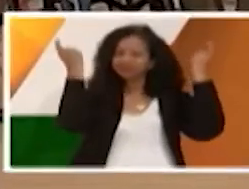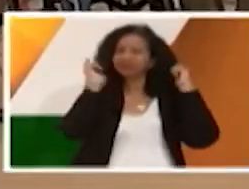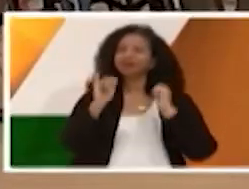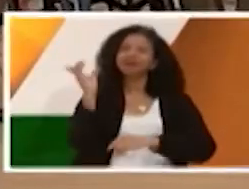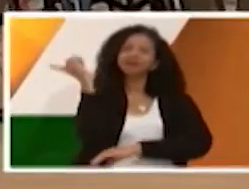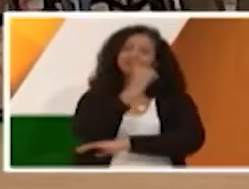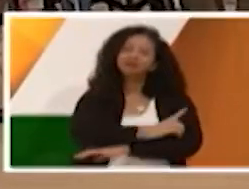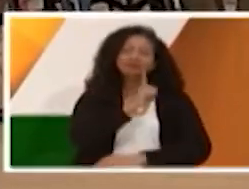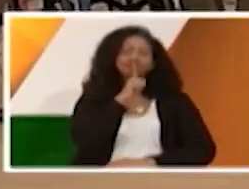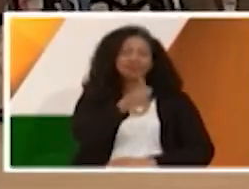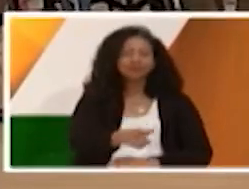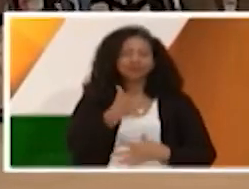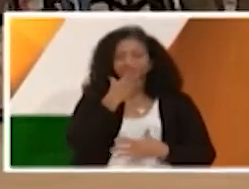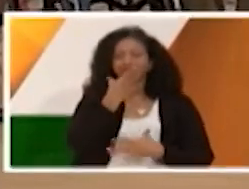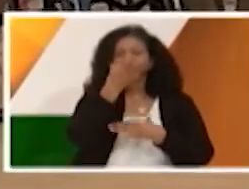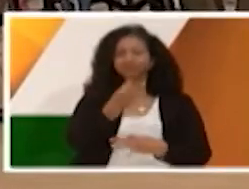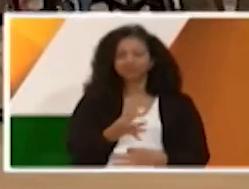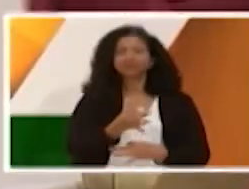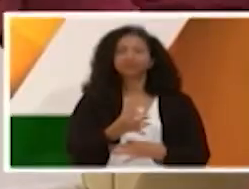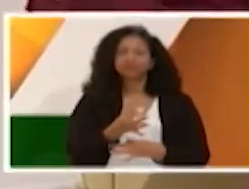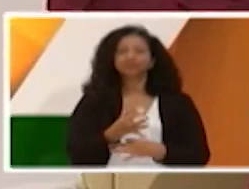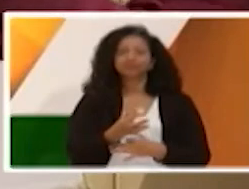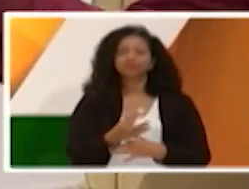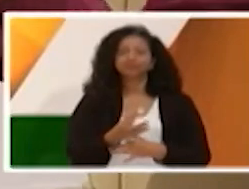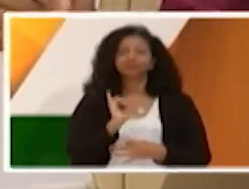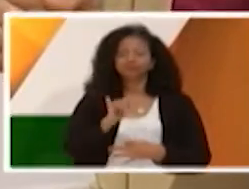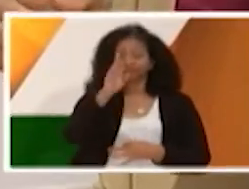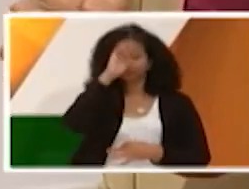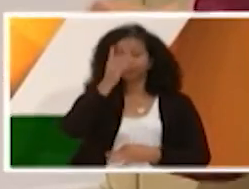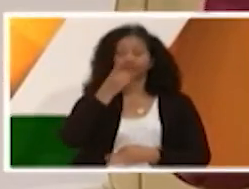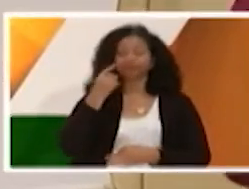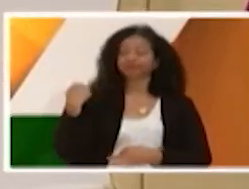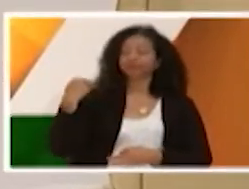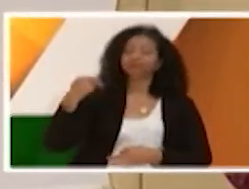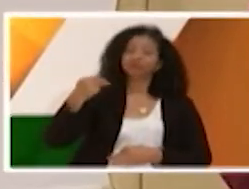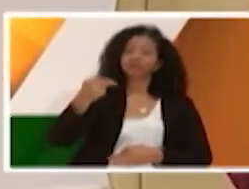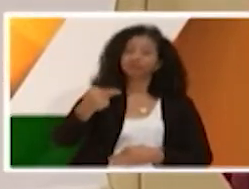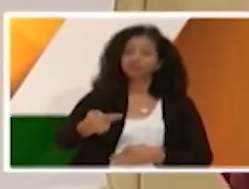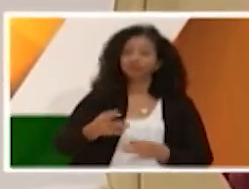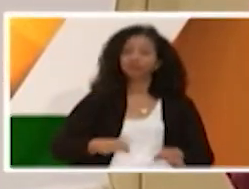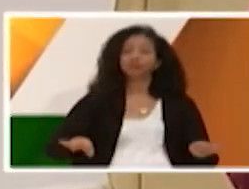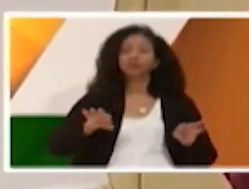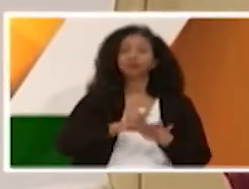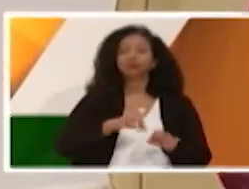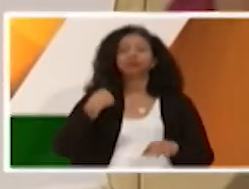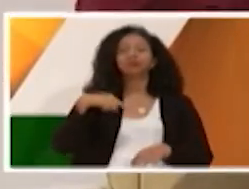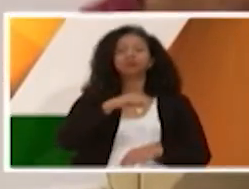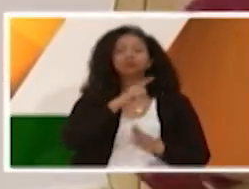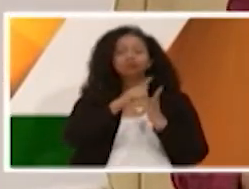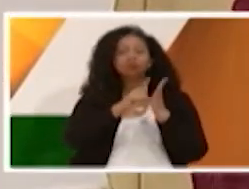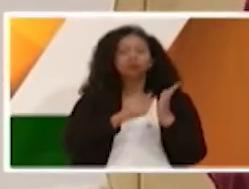interesantísimo, importante, la historia de la República Dominicana, porque esto es un dato, es un hecho histórico, así además, es contar con una ley